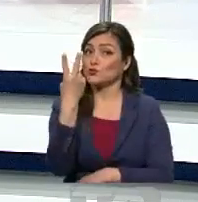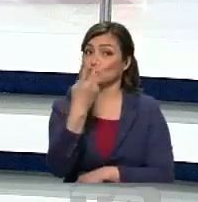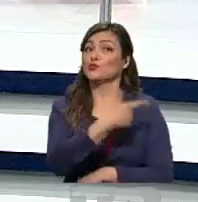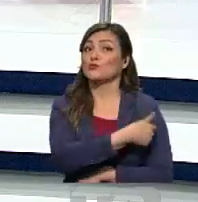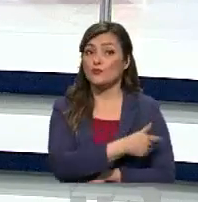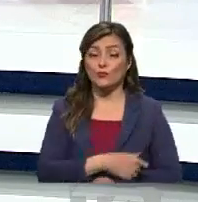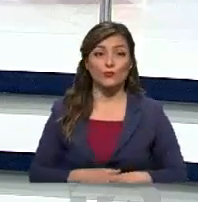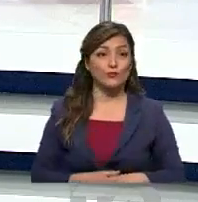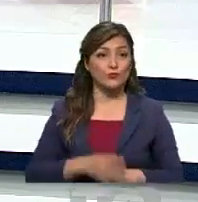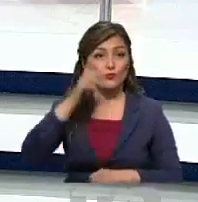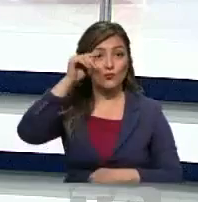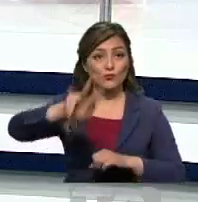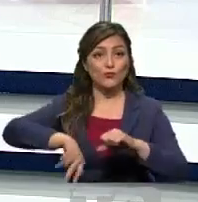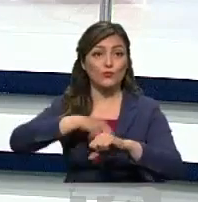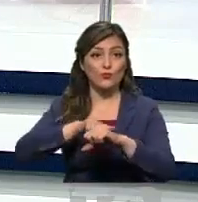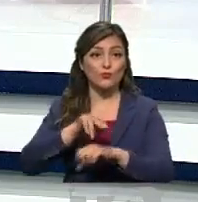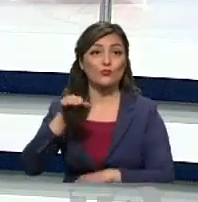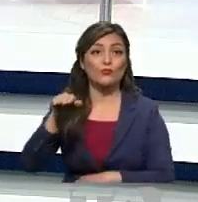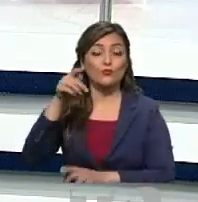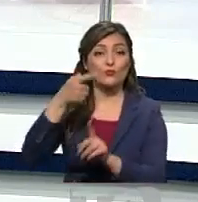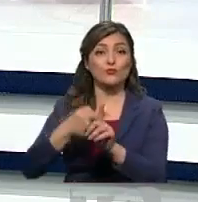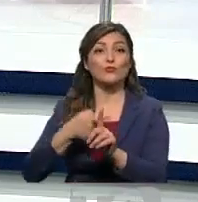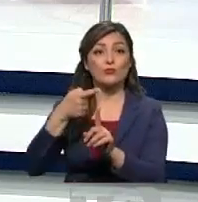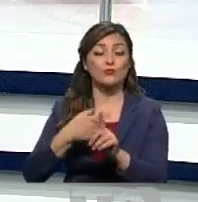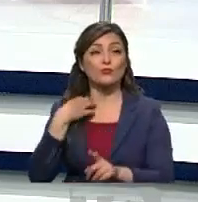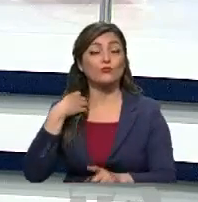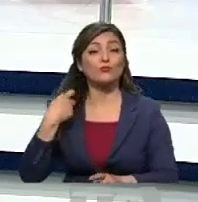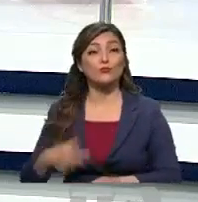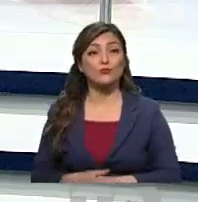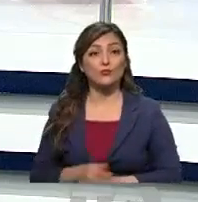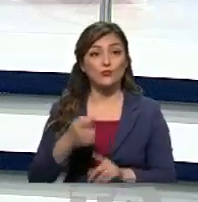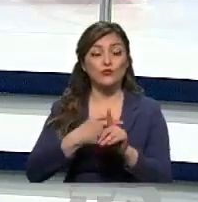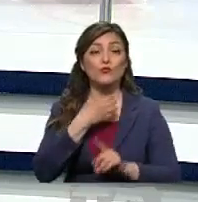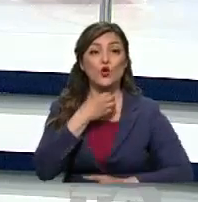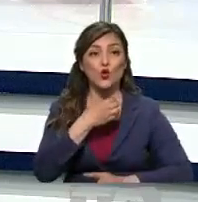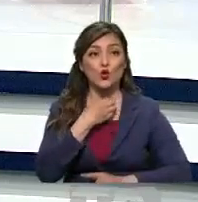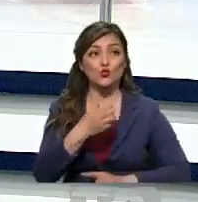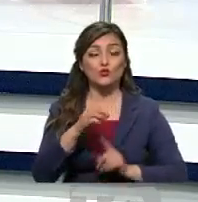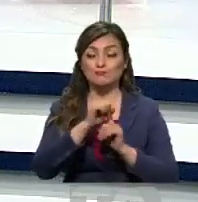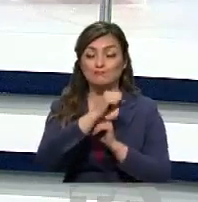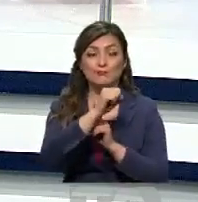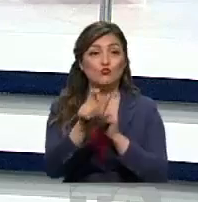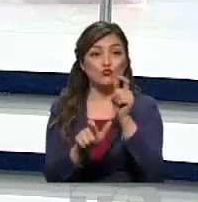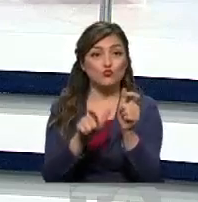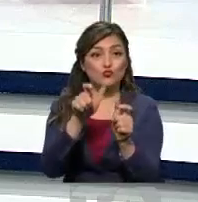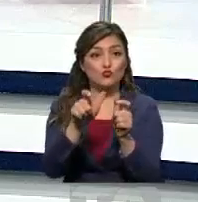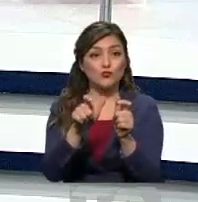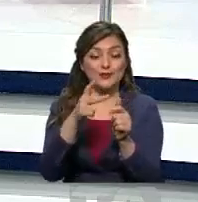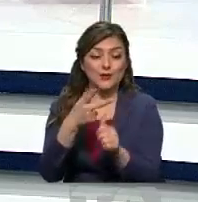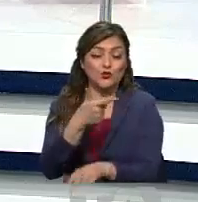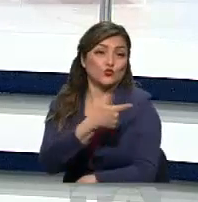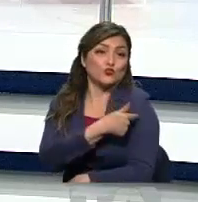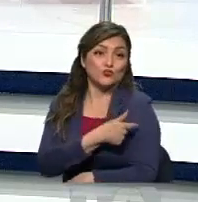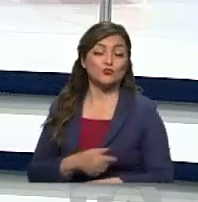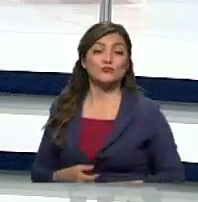un llamado del gobierno nacional, me parece que desde el mes de agosto empezará este sistema ya para las personas que tienen que vacunarse la